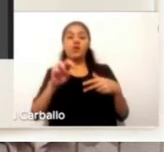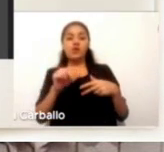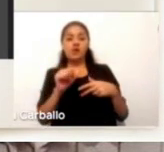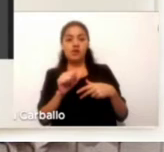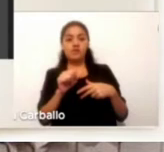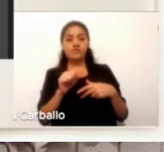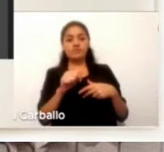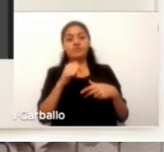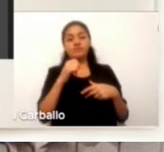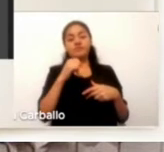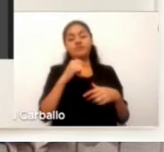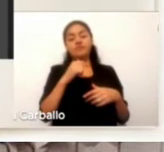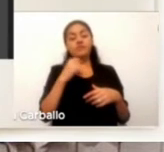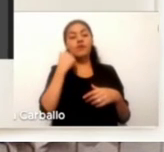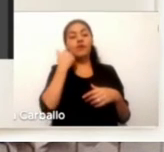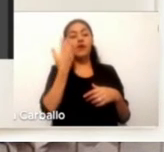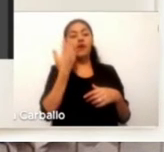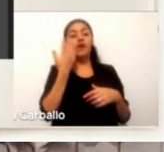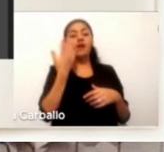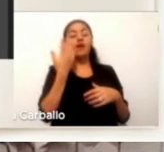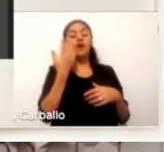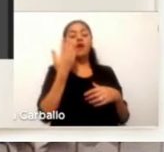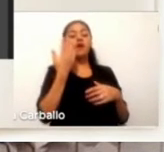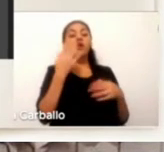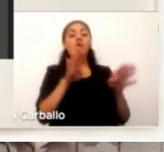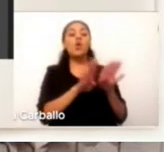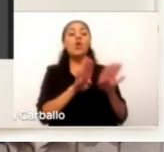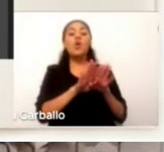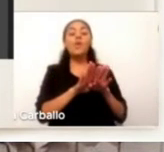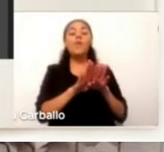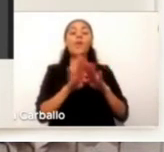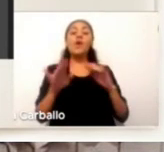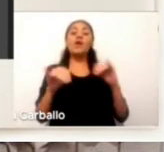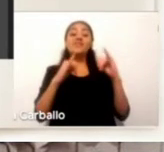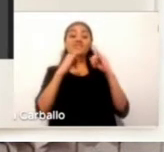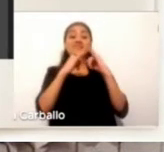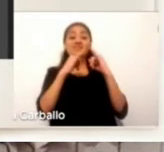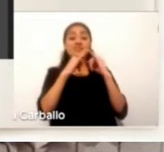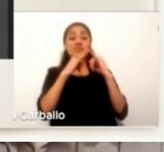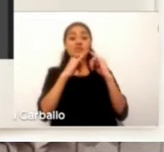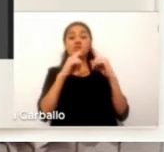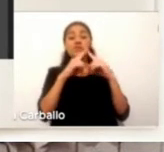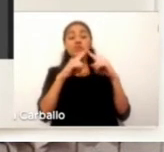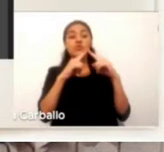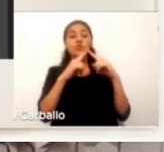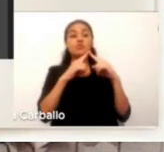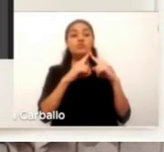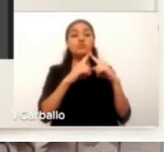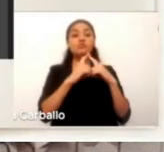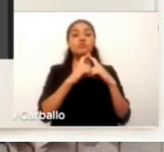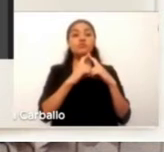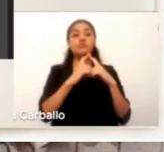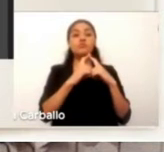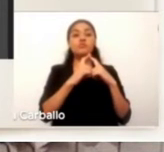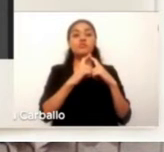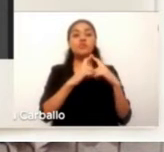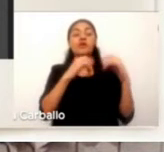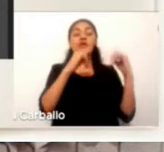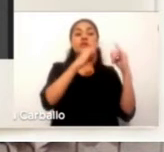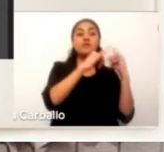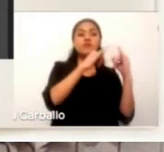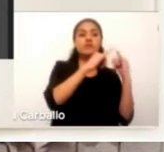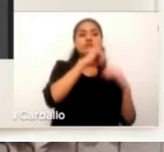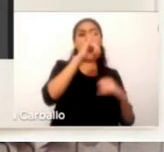en el cumplimiento de la Constitución y normatividad electoral, al señalar que el hecho relativo a que el Instituto